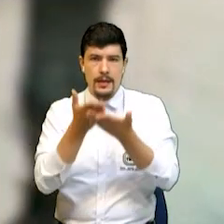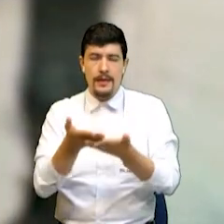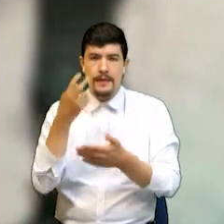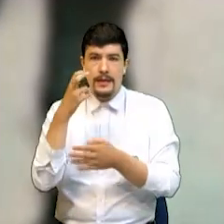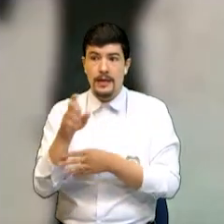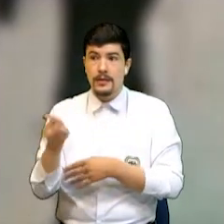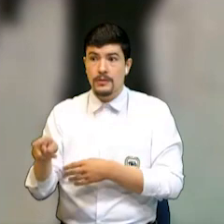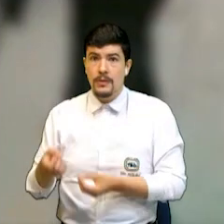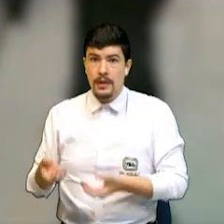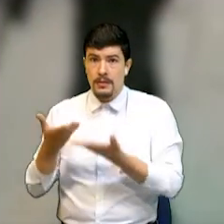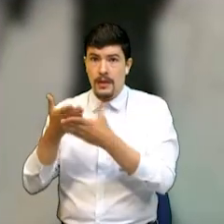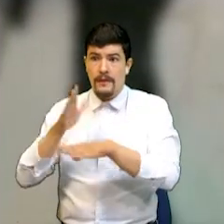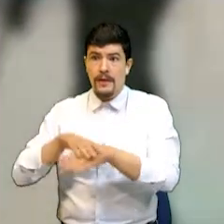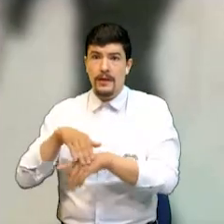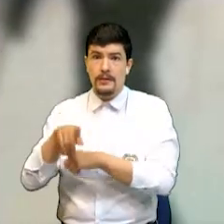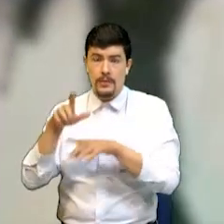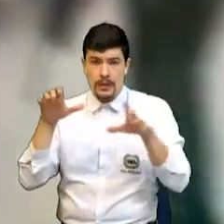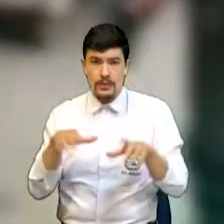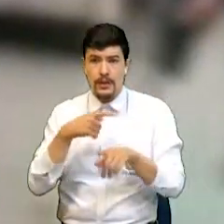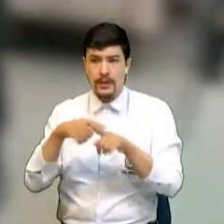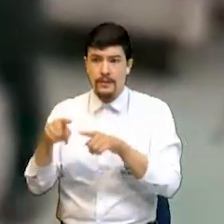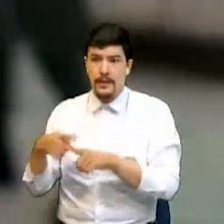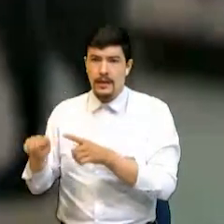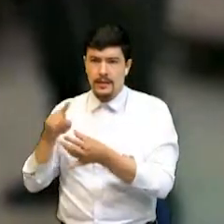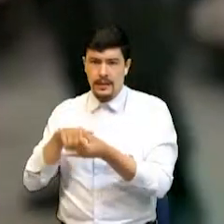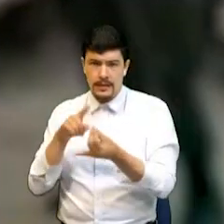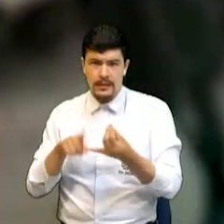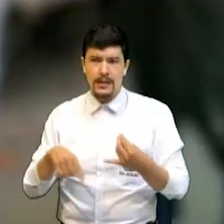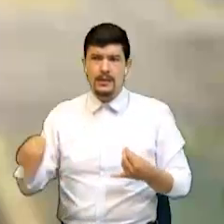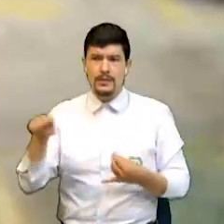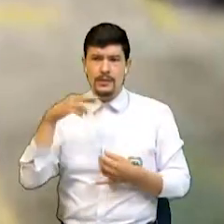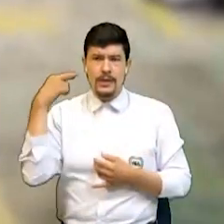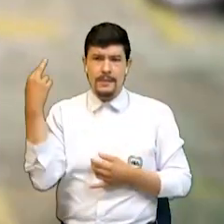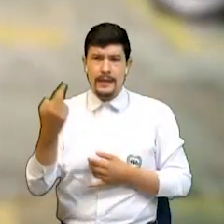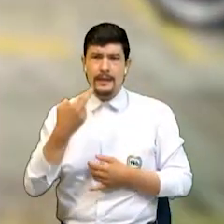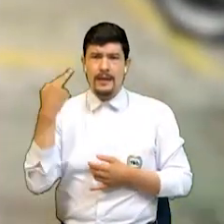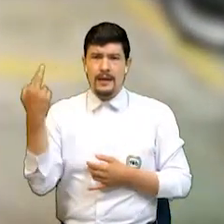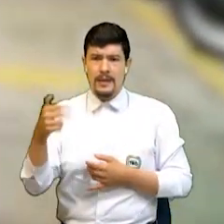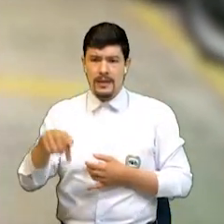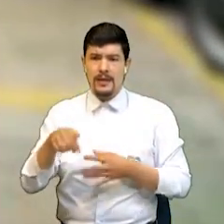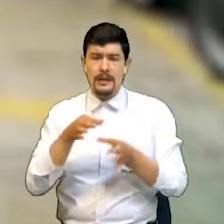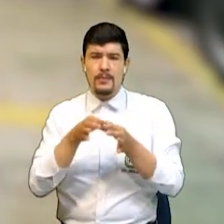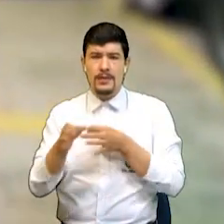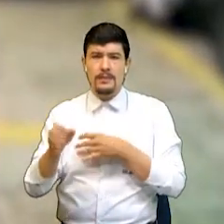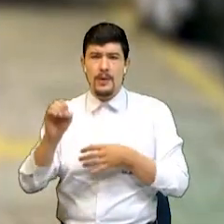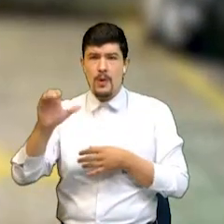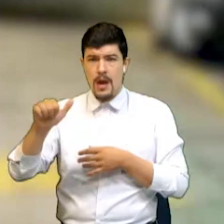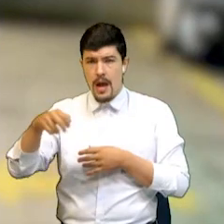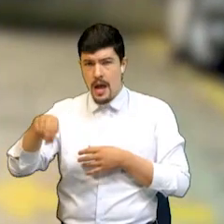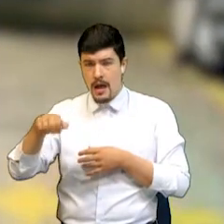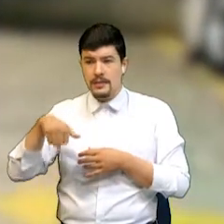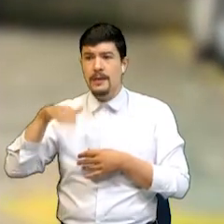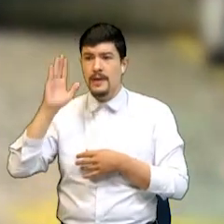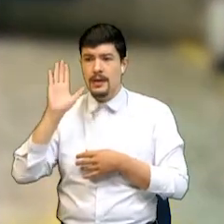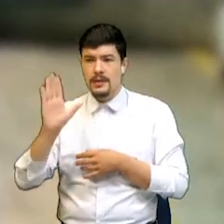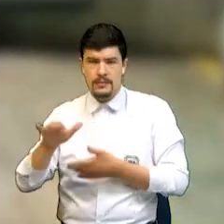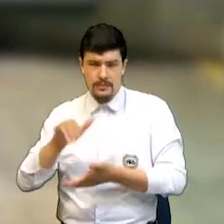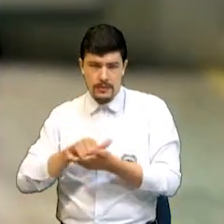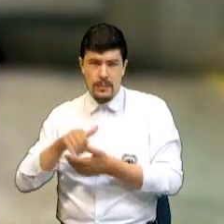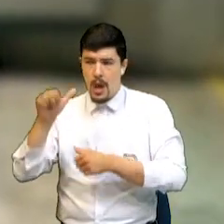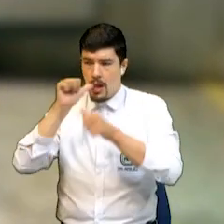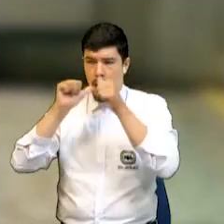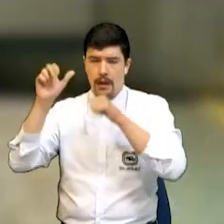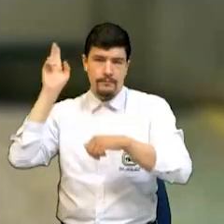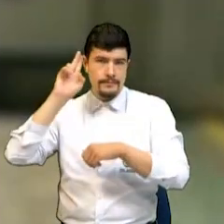han indicado las autoridades que este tipo de casos se registran reiterativamente el municipio de ocaña en su mayoría en la ingesta de